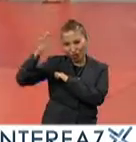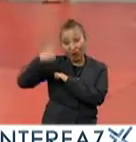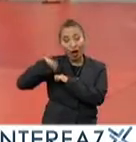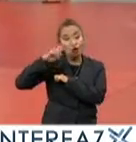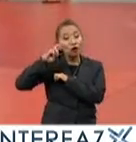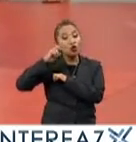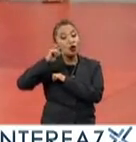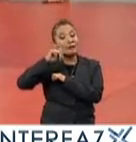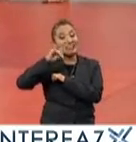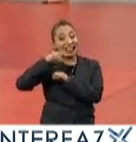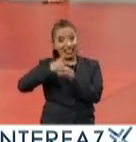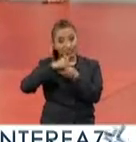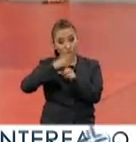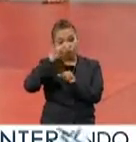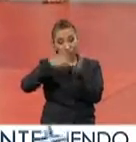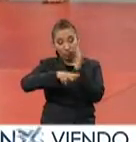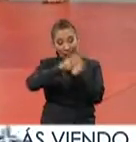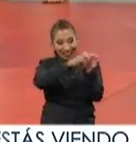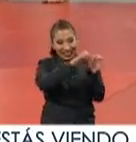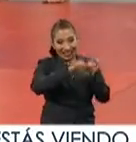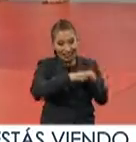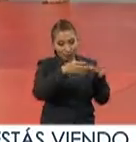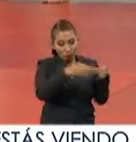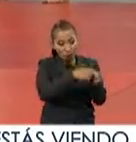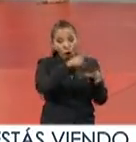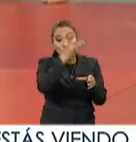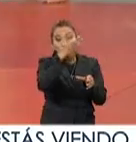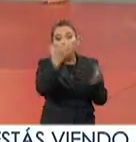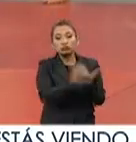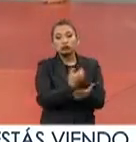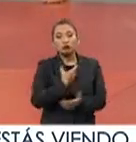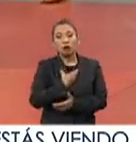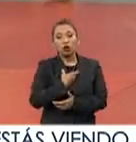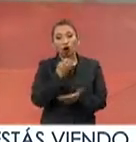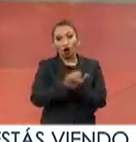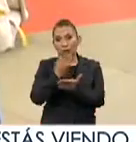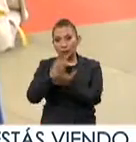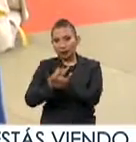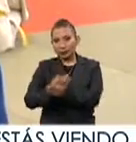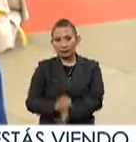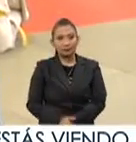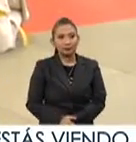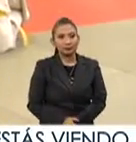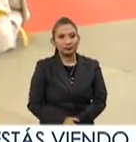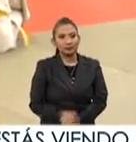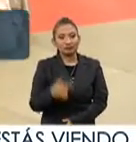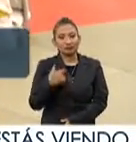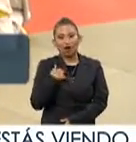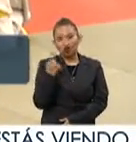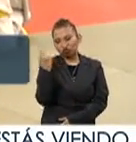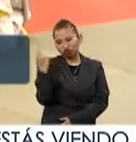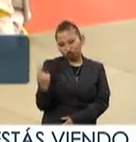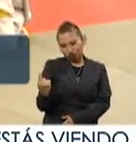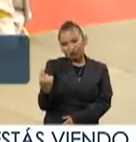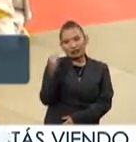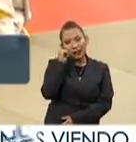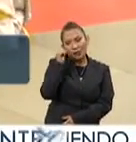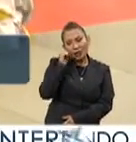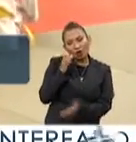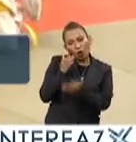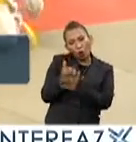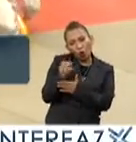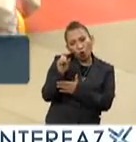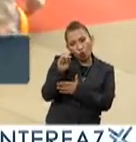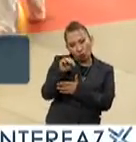Universidad Nacional 2018, la selección felina conquistó 2 medallas, un oro y una plata. Desde que estoy chiquita, siempre quise entrar en la